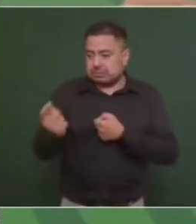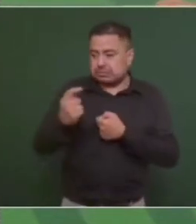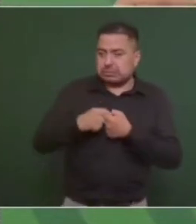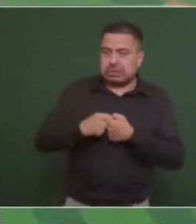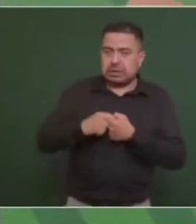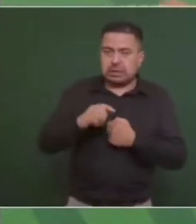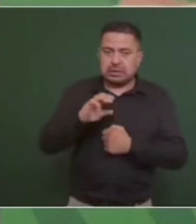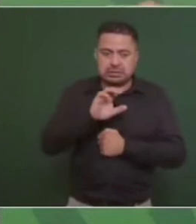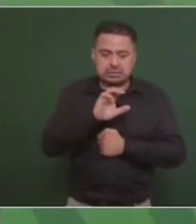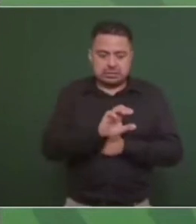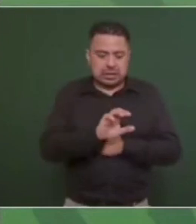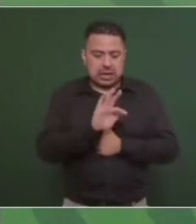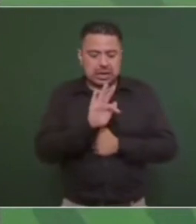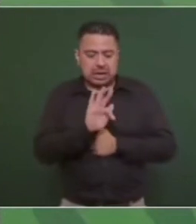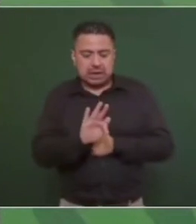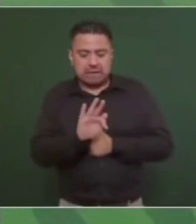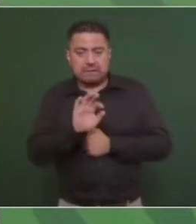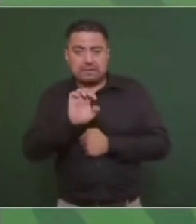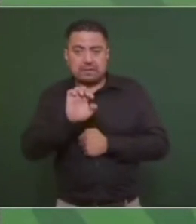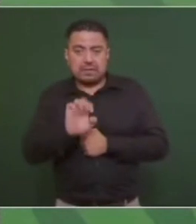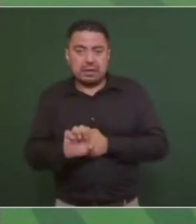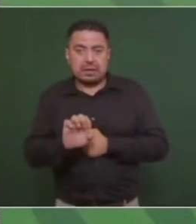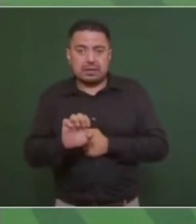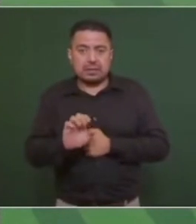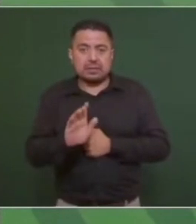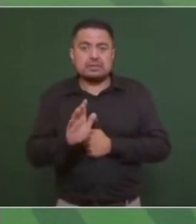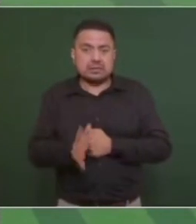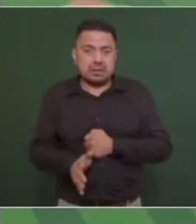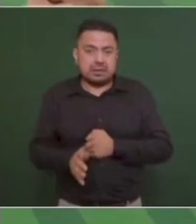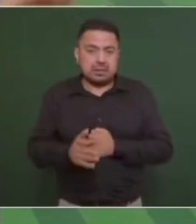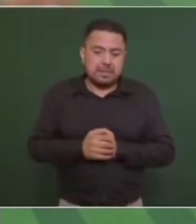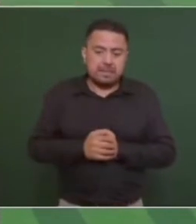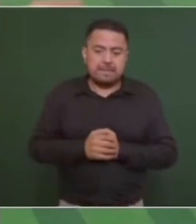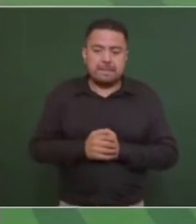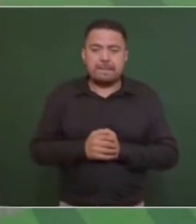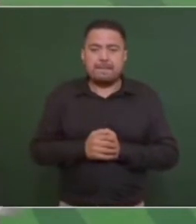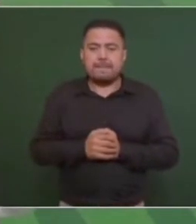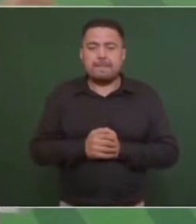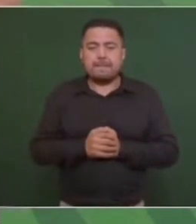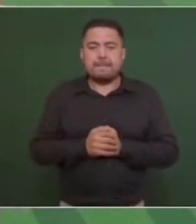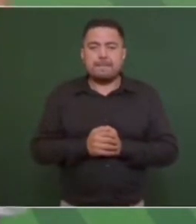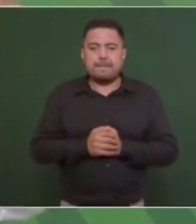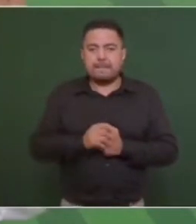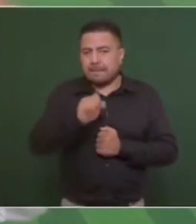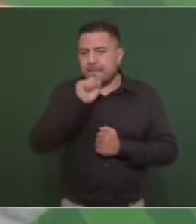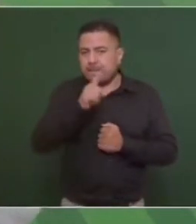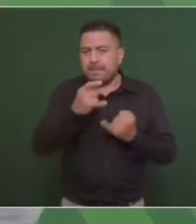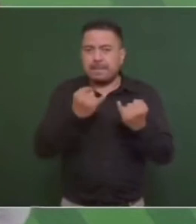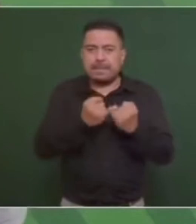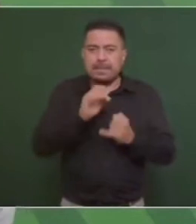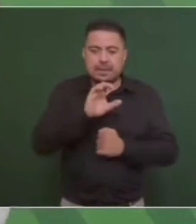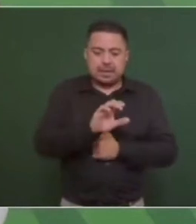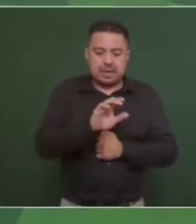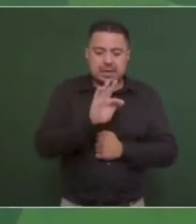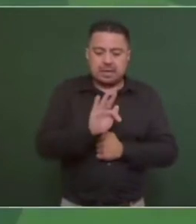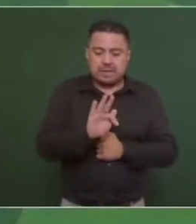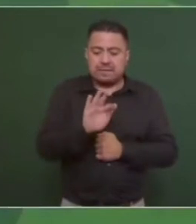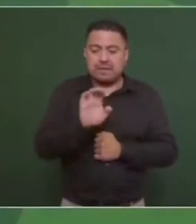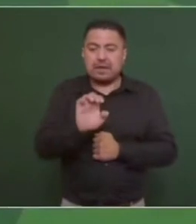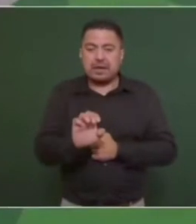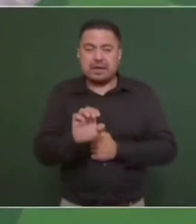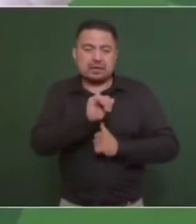Comisión Federal de Electricidad así como la Comisión Federal de Electricidad se